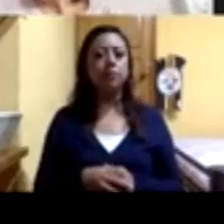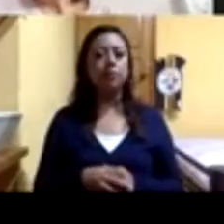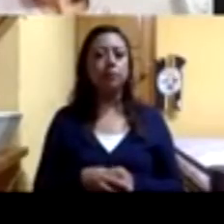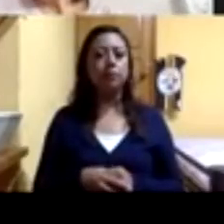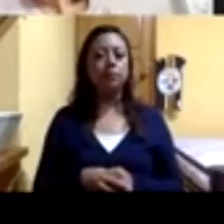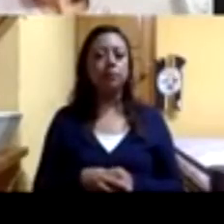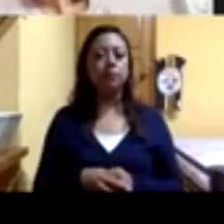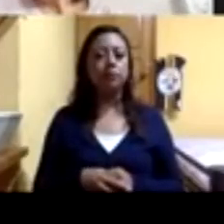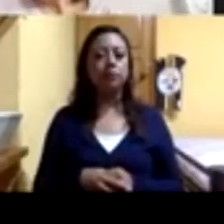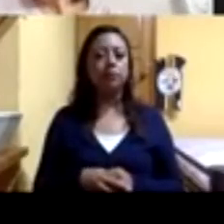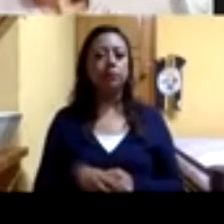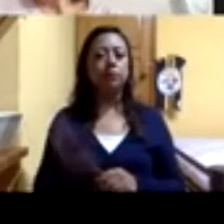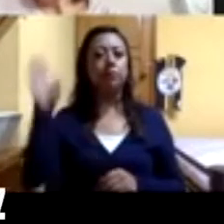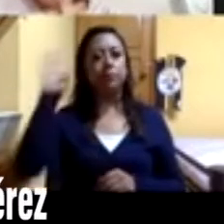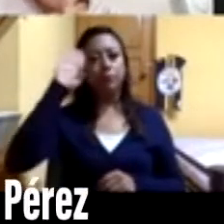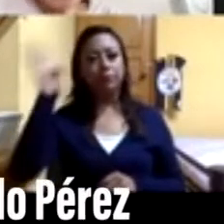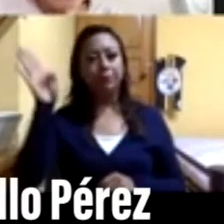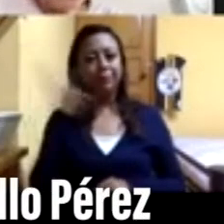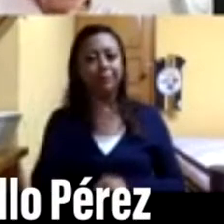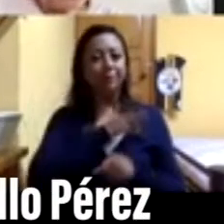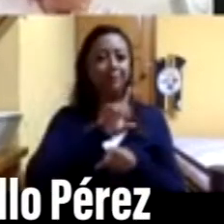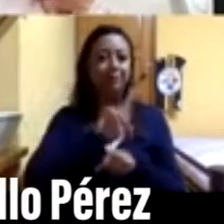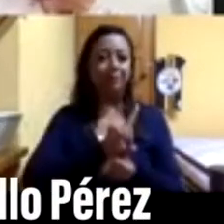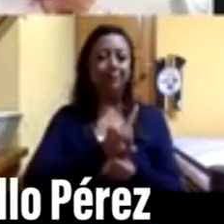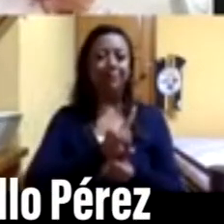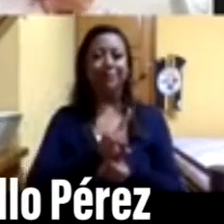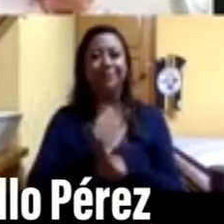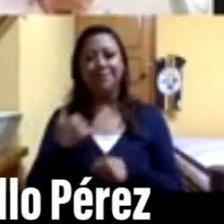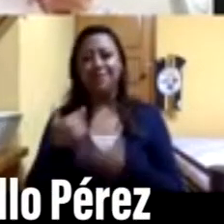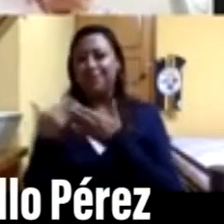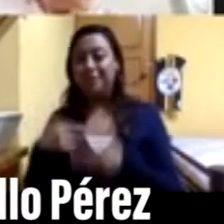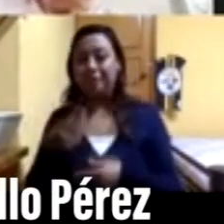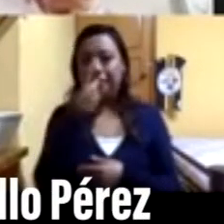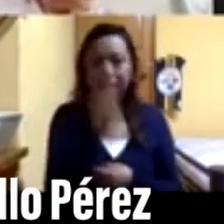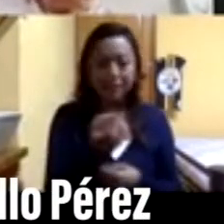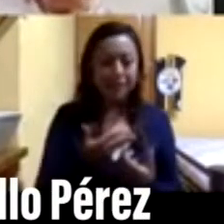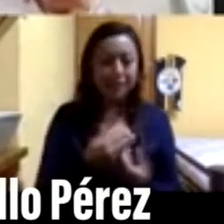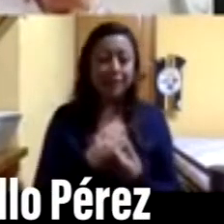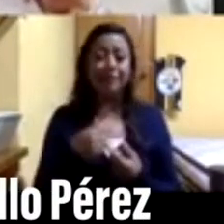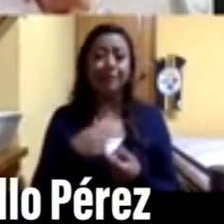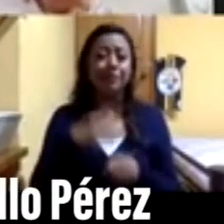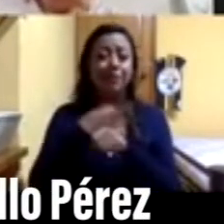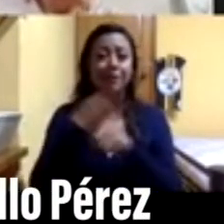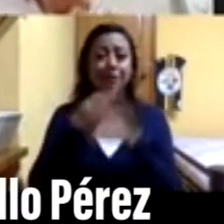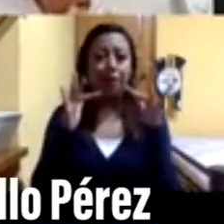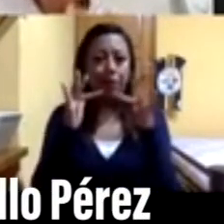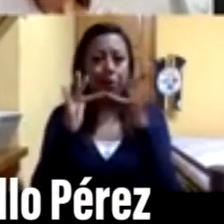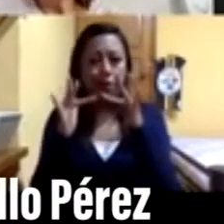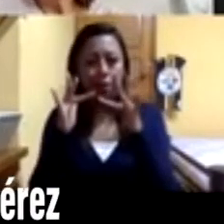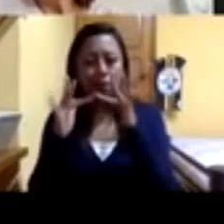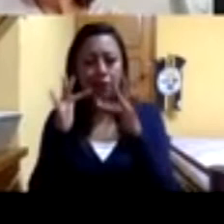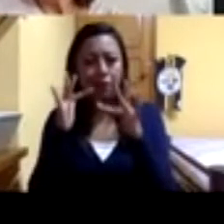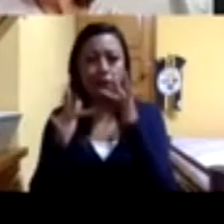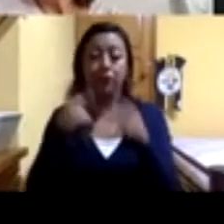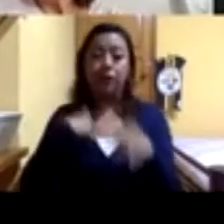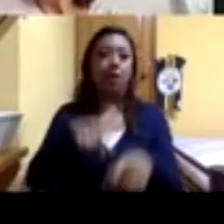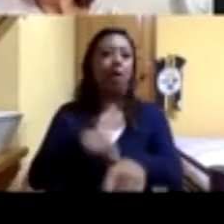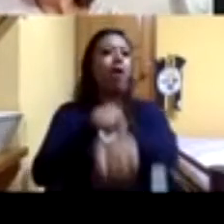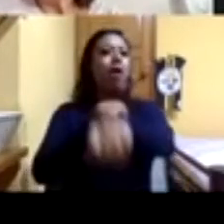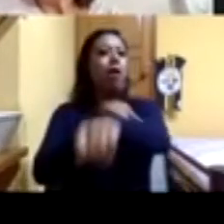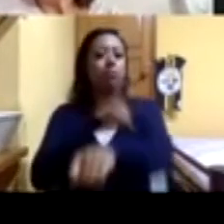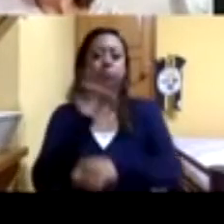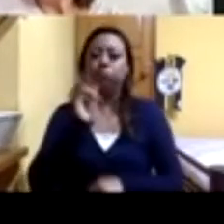Hola, ¿qué tal? Muy buen día. Bueno, les estaba diciendo que tengo problemas de conexión. No me voy a tardar mucho